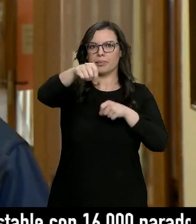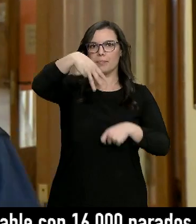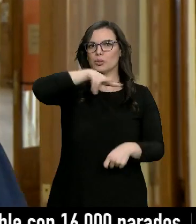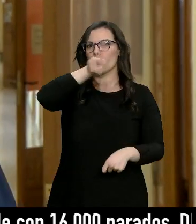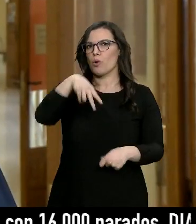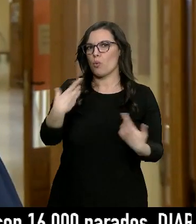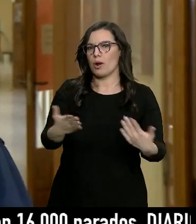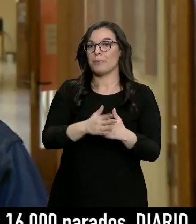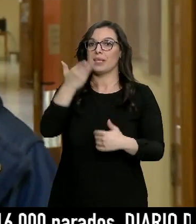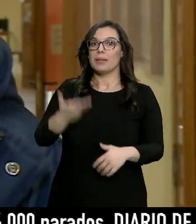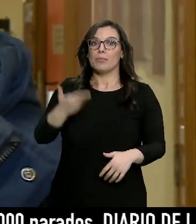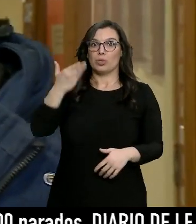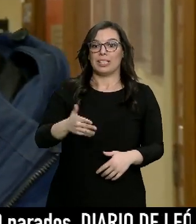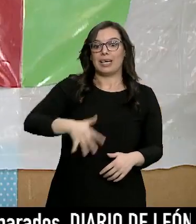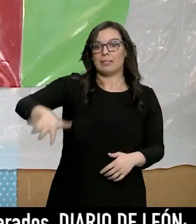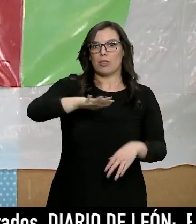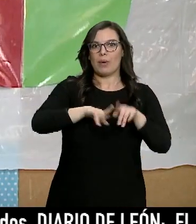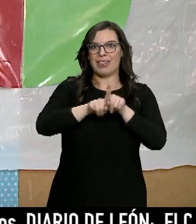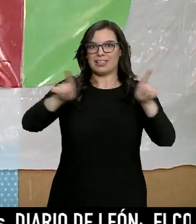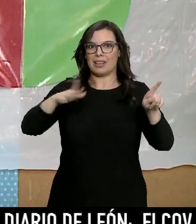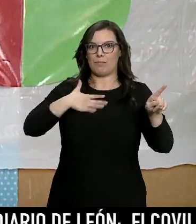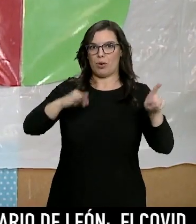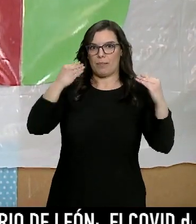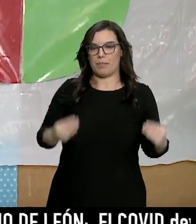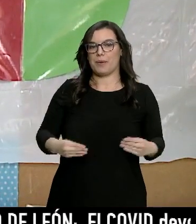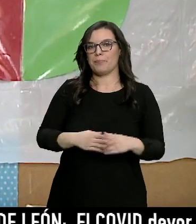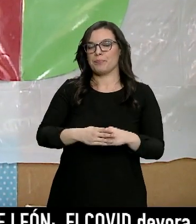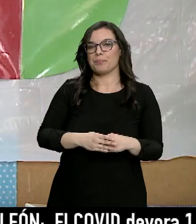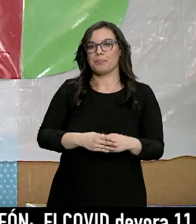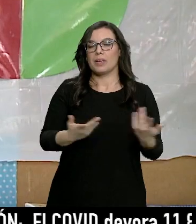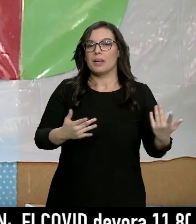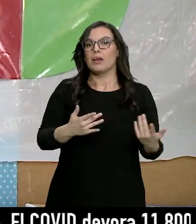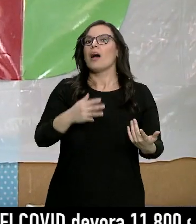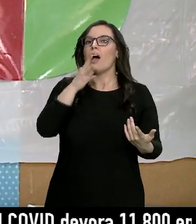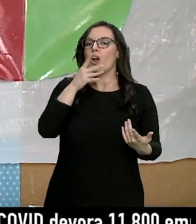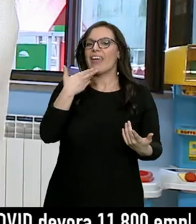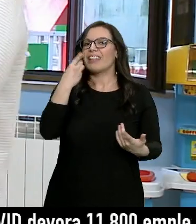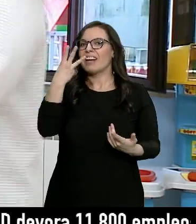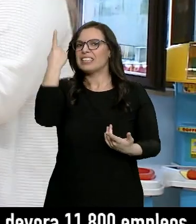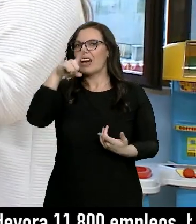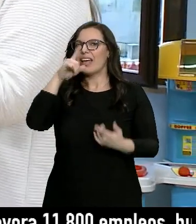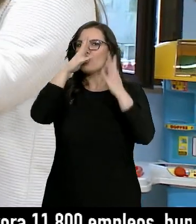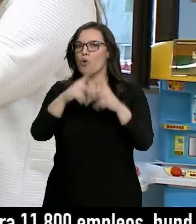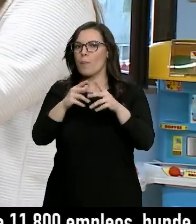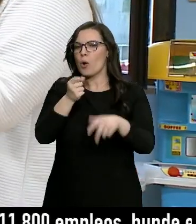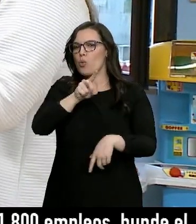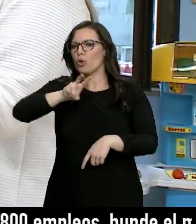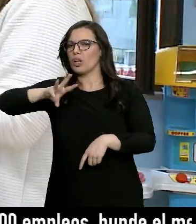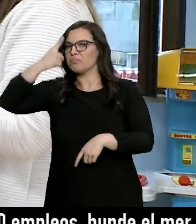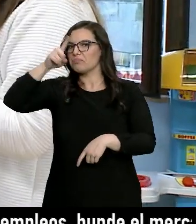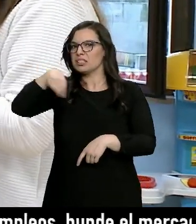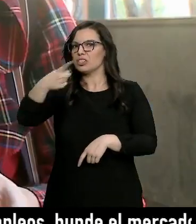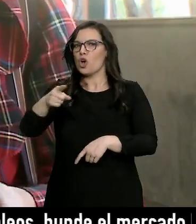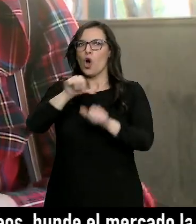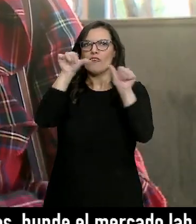importantes es que haya espacios para poder mantener distancias de seguridad. Ya no importa tanto si aprenden los números con 3 años o trabajan por